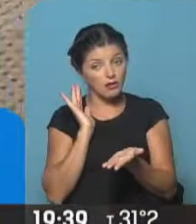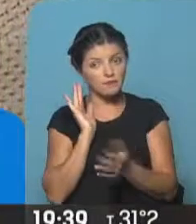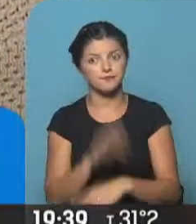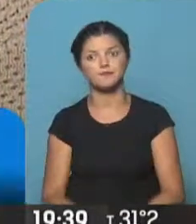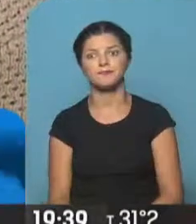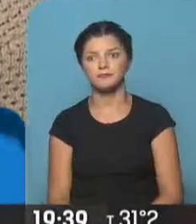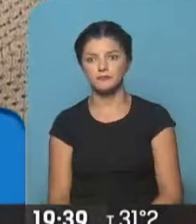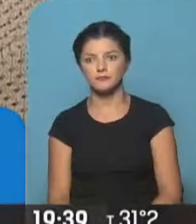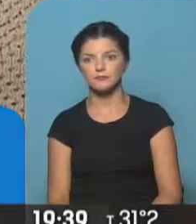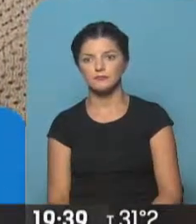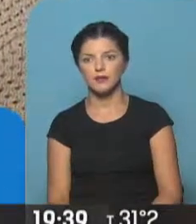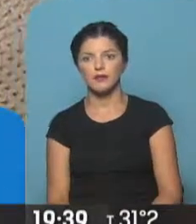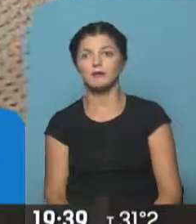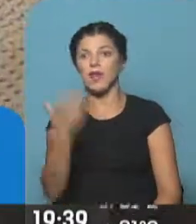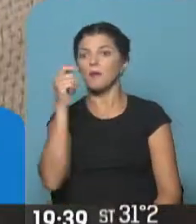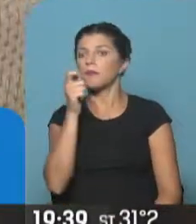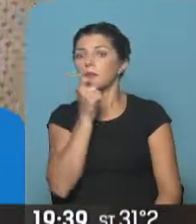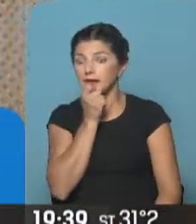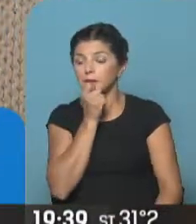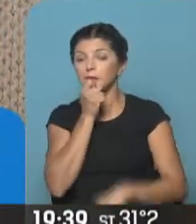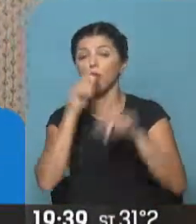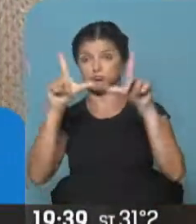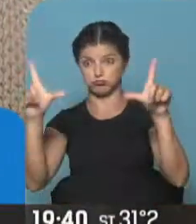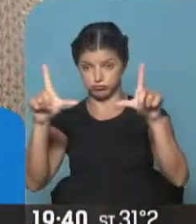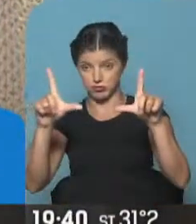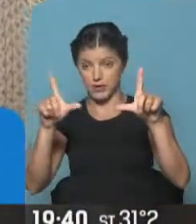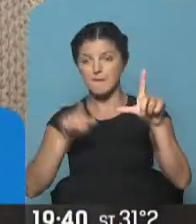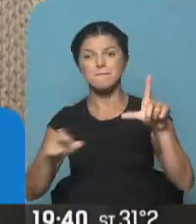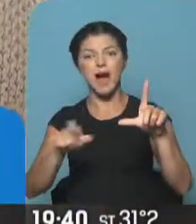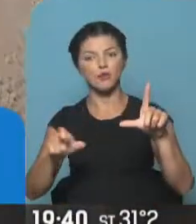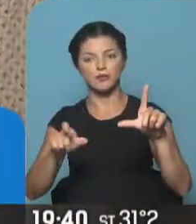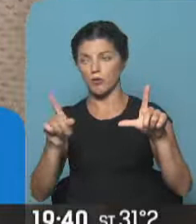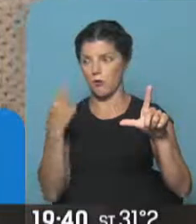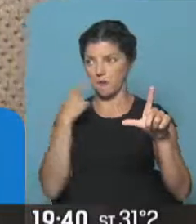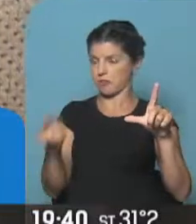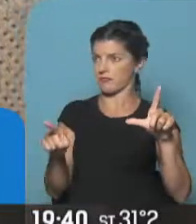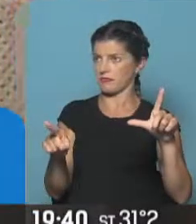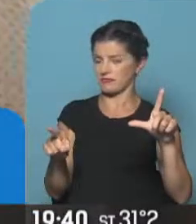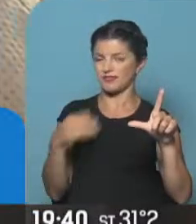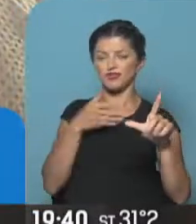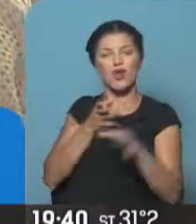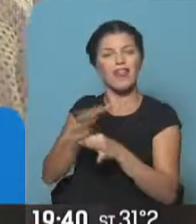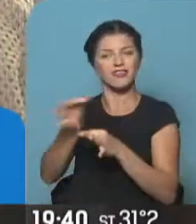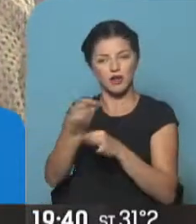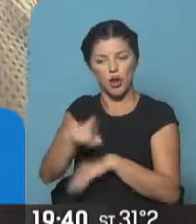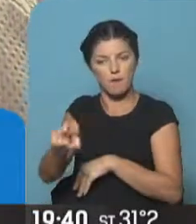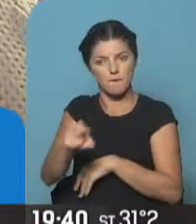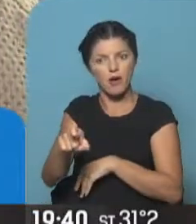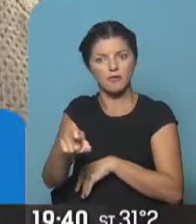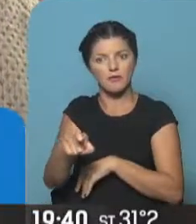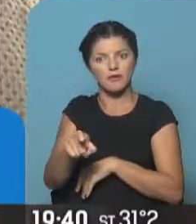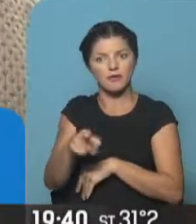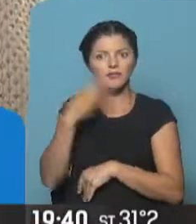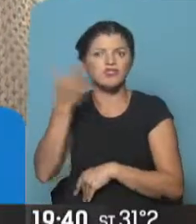un mouse arriba de una pantalla porque no saben lo que es un mouse. Entonces, si no saben lo que es un mouse, hablemos de derechos